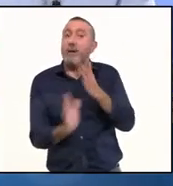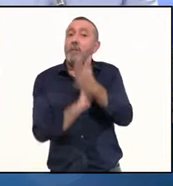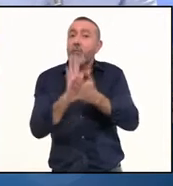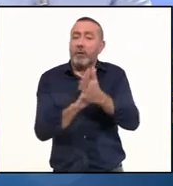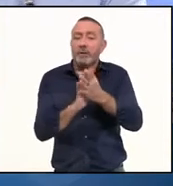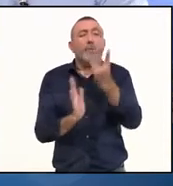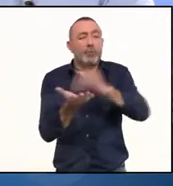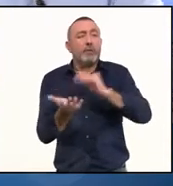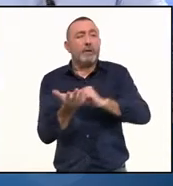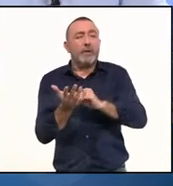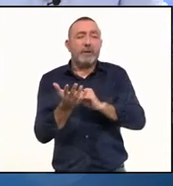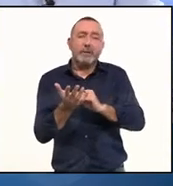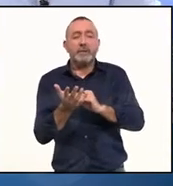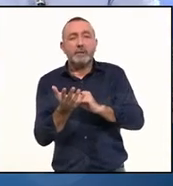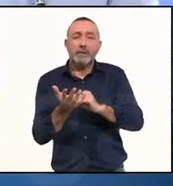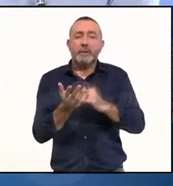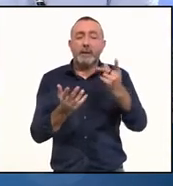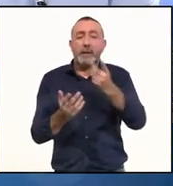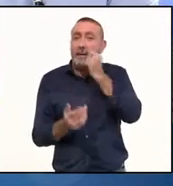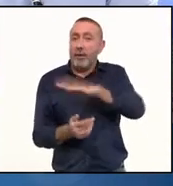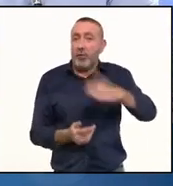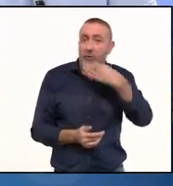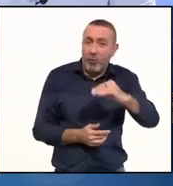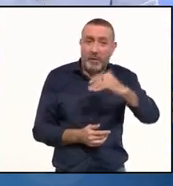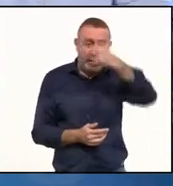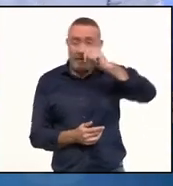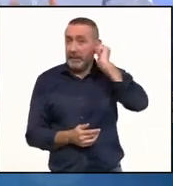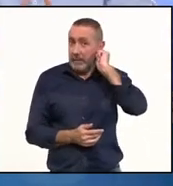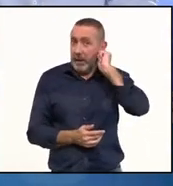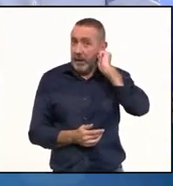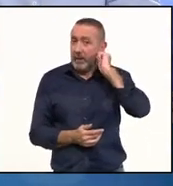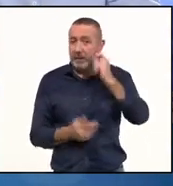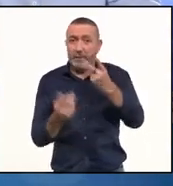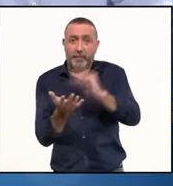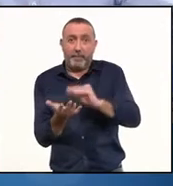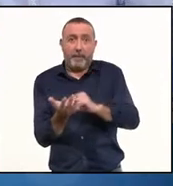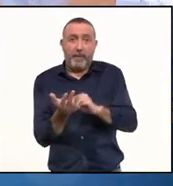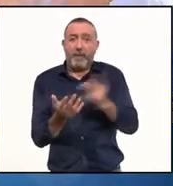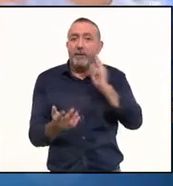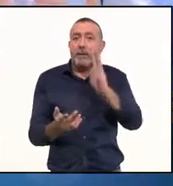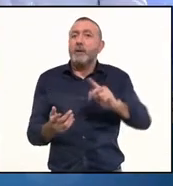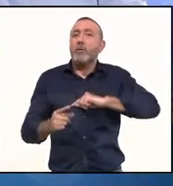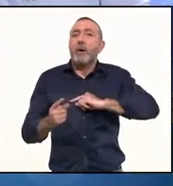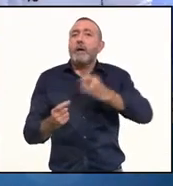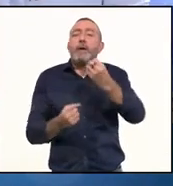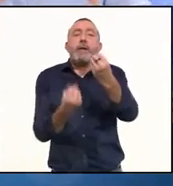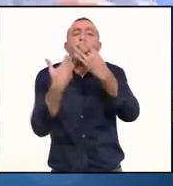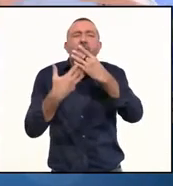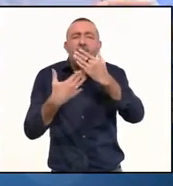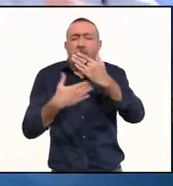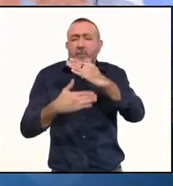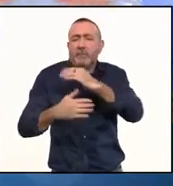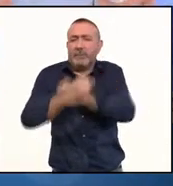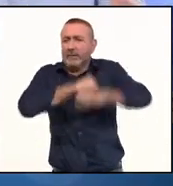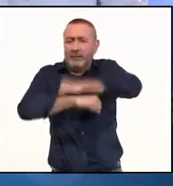perdemos ese punto y los chavales y la chavala adolescentes pues obviamente tiene una sobreinformación extrema entonces